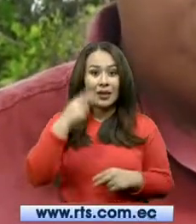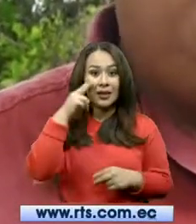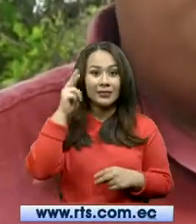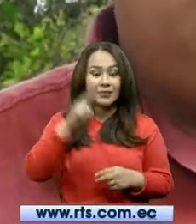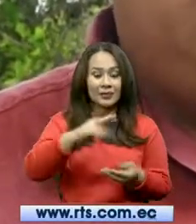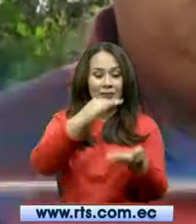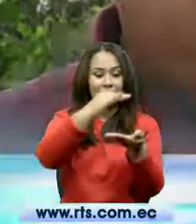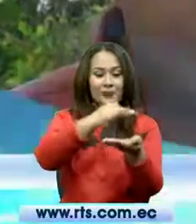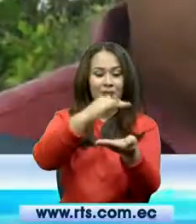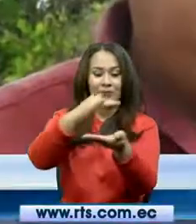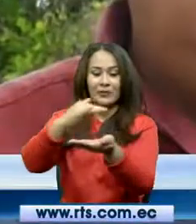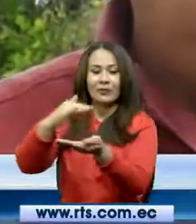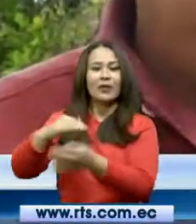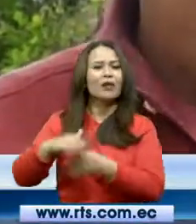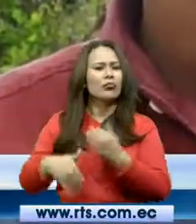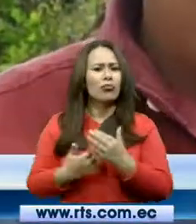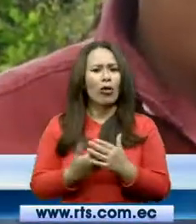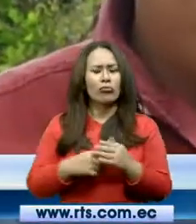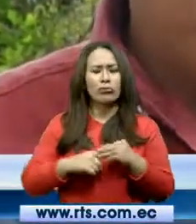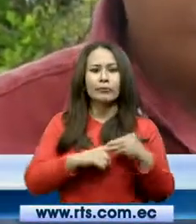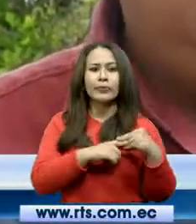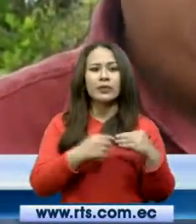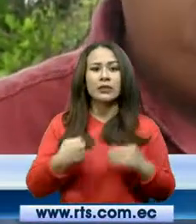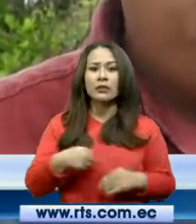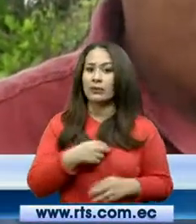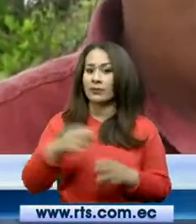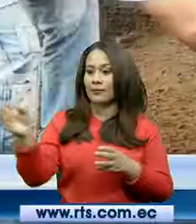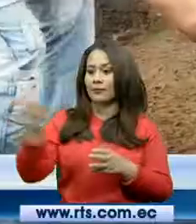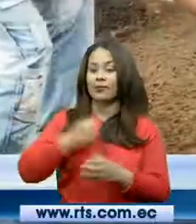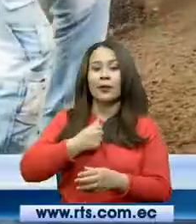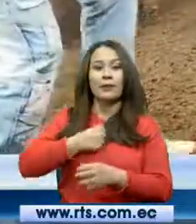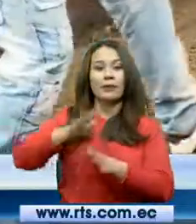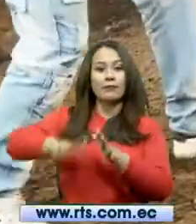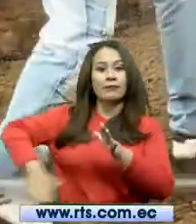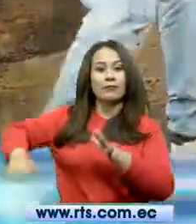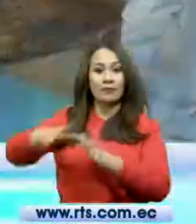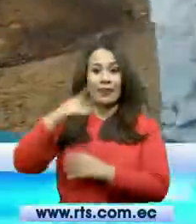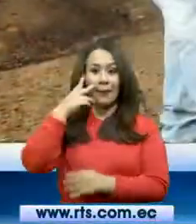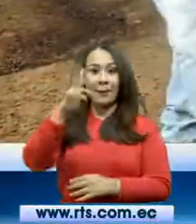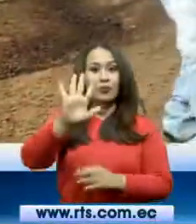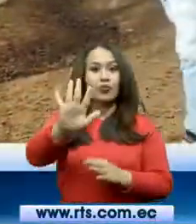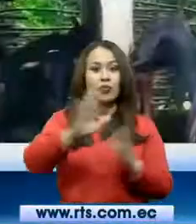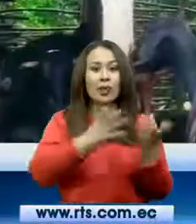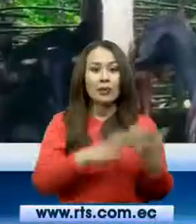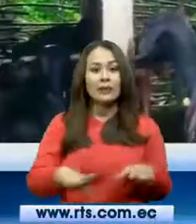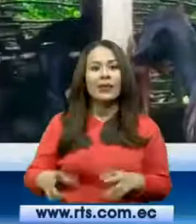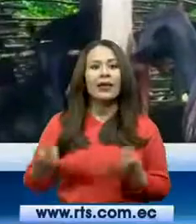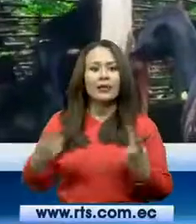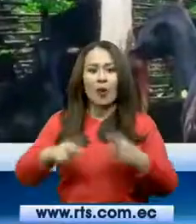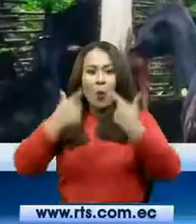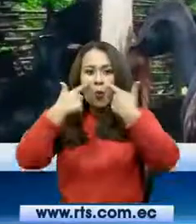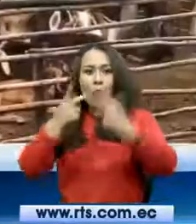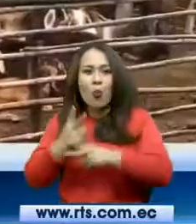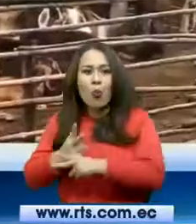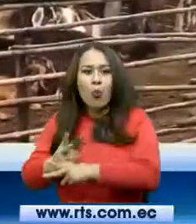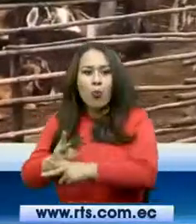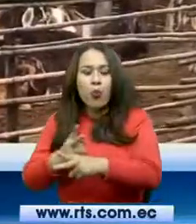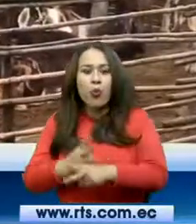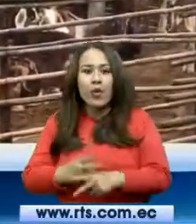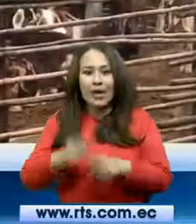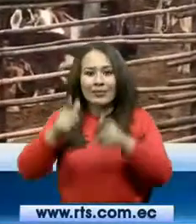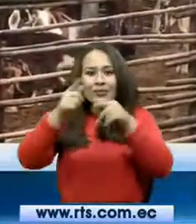pues, también a fortalecer los emprendimientos locales. Otra de las actividades es la crianza y ordeño de